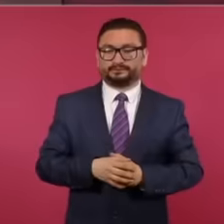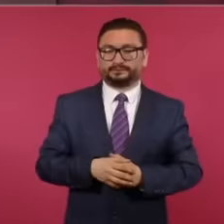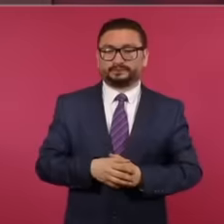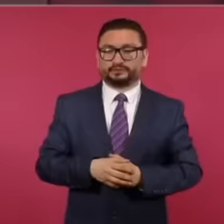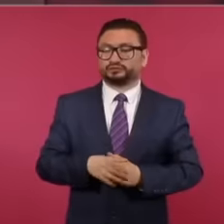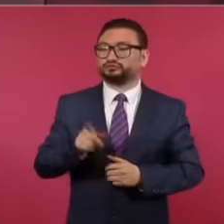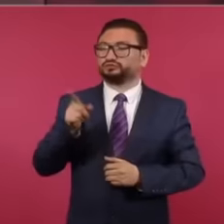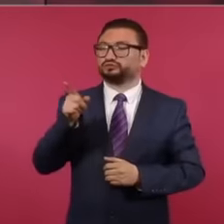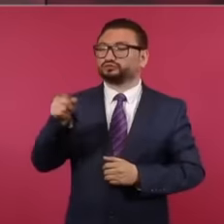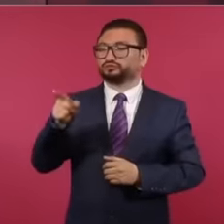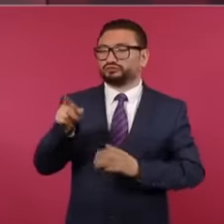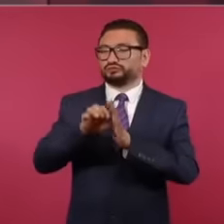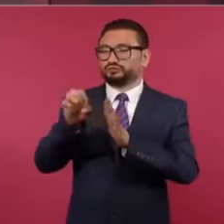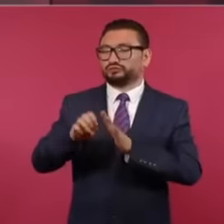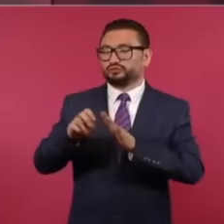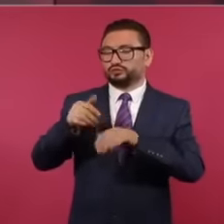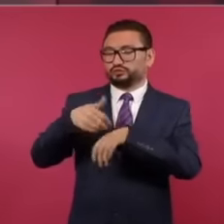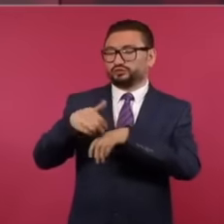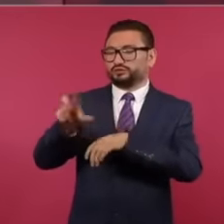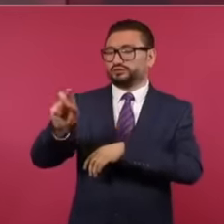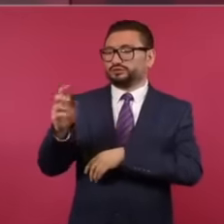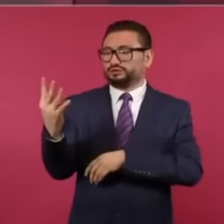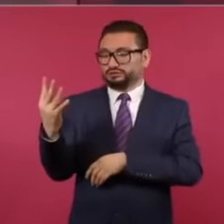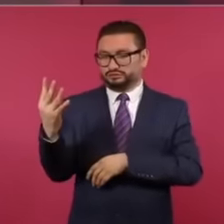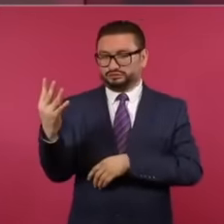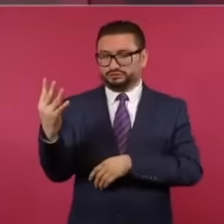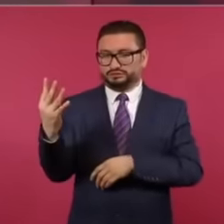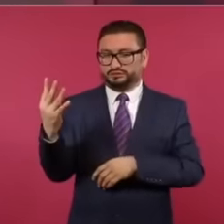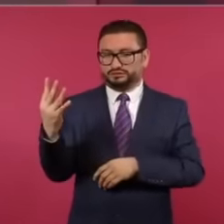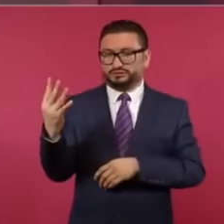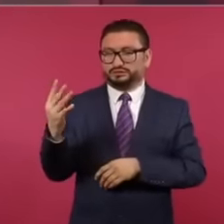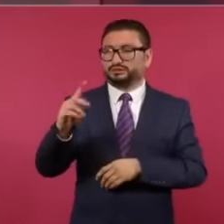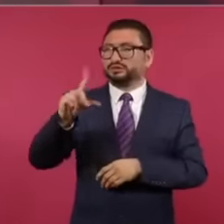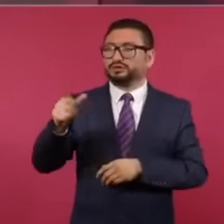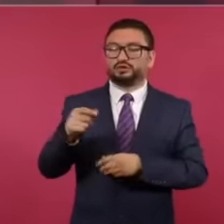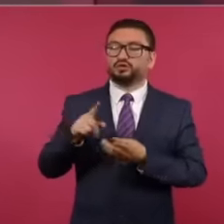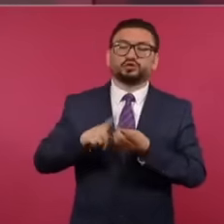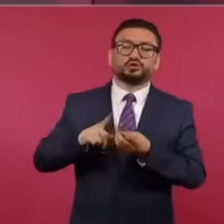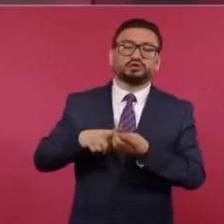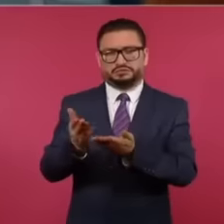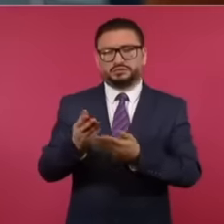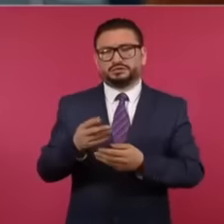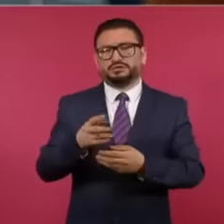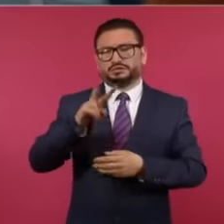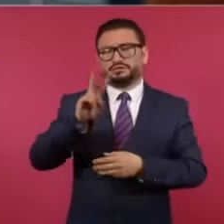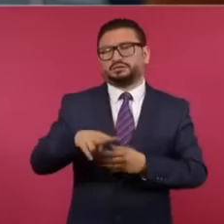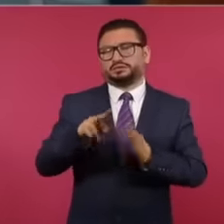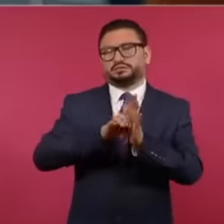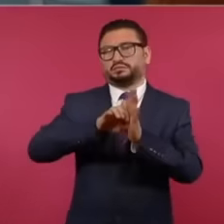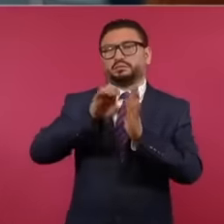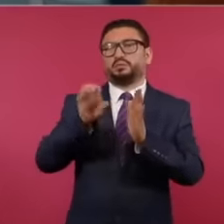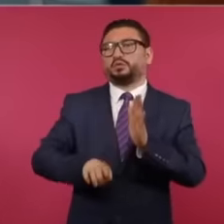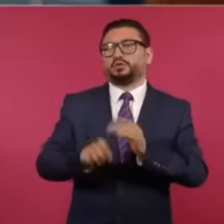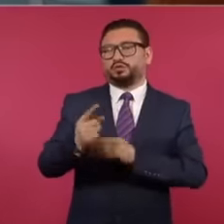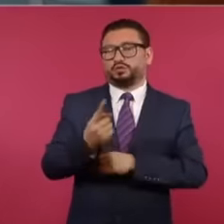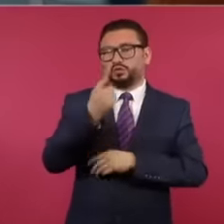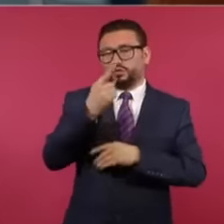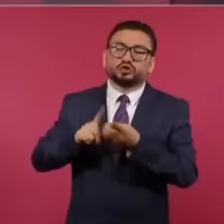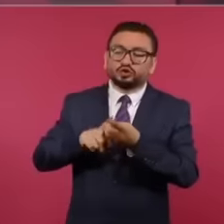tú llegas a 34 homicidios y vas a ver las fuentes. Pero resulta que todas